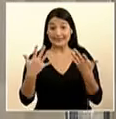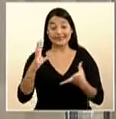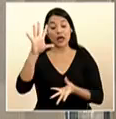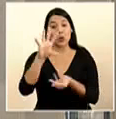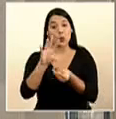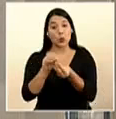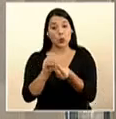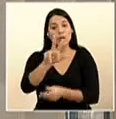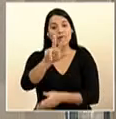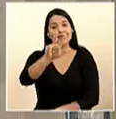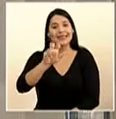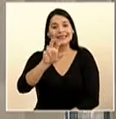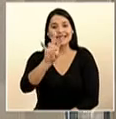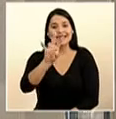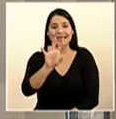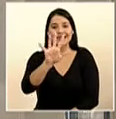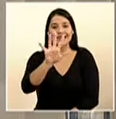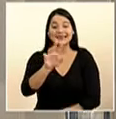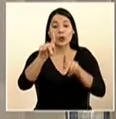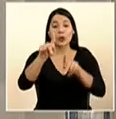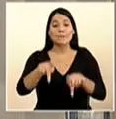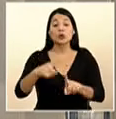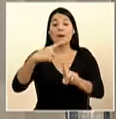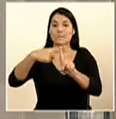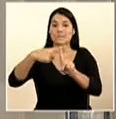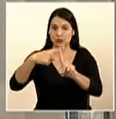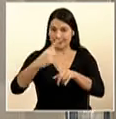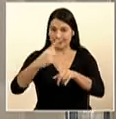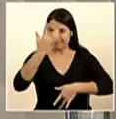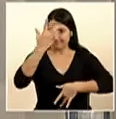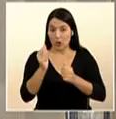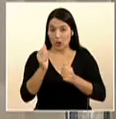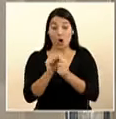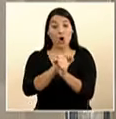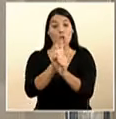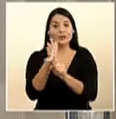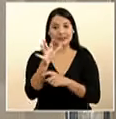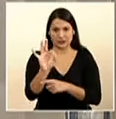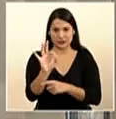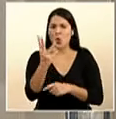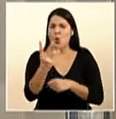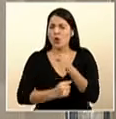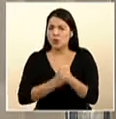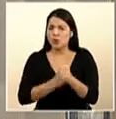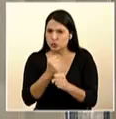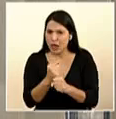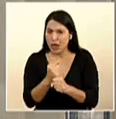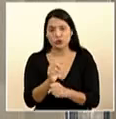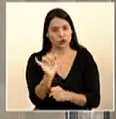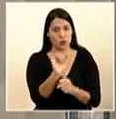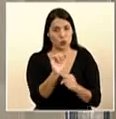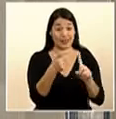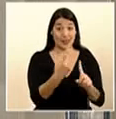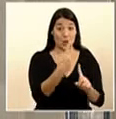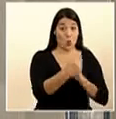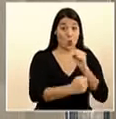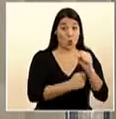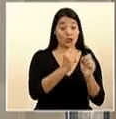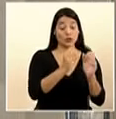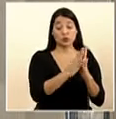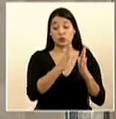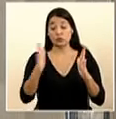375 personas positivas por kobe 19 por un rango de edad que va desde el año hasta los